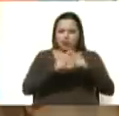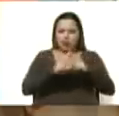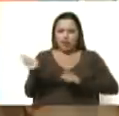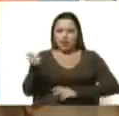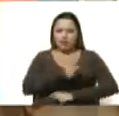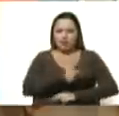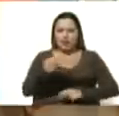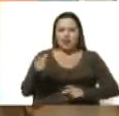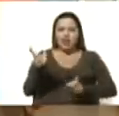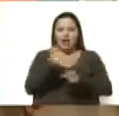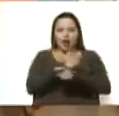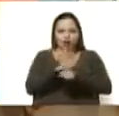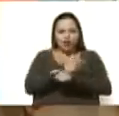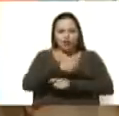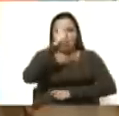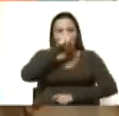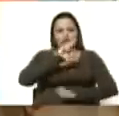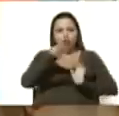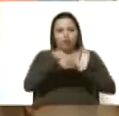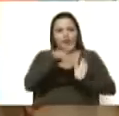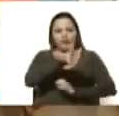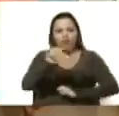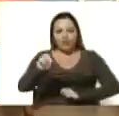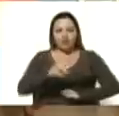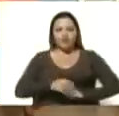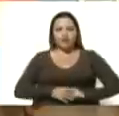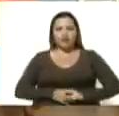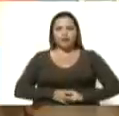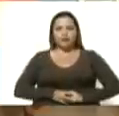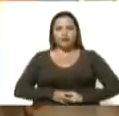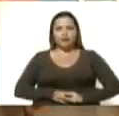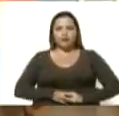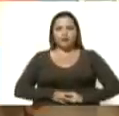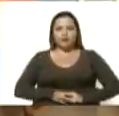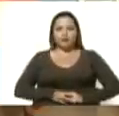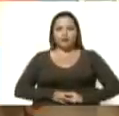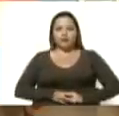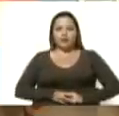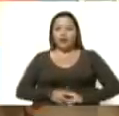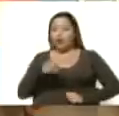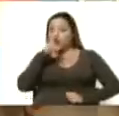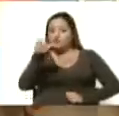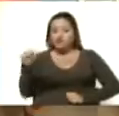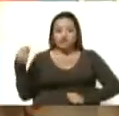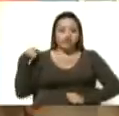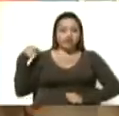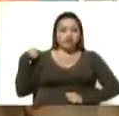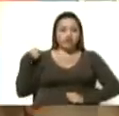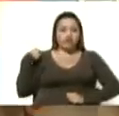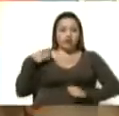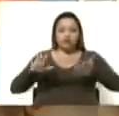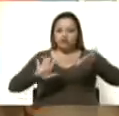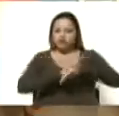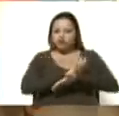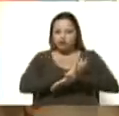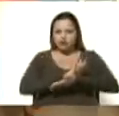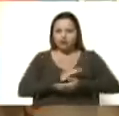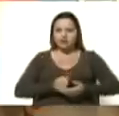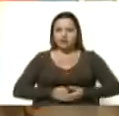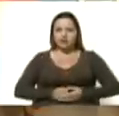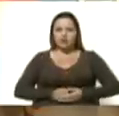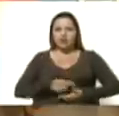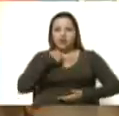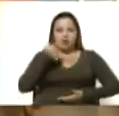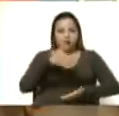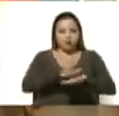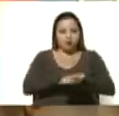agosto del año 2020, la grave y terrible noticia sobre la desaparición